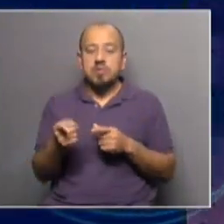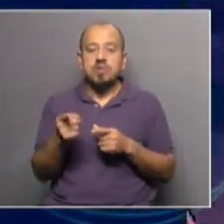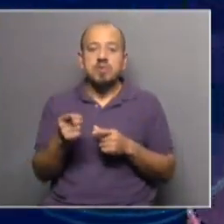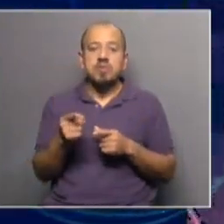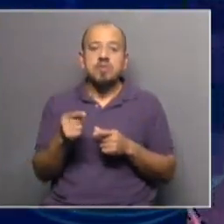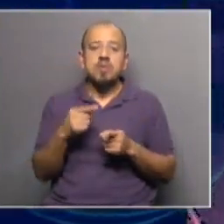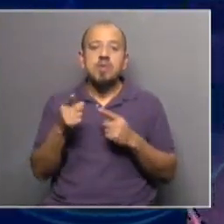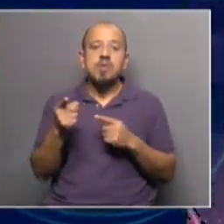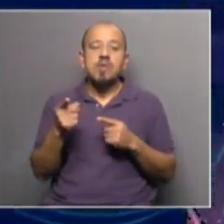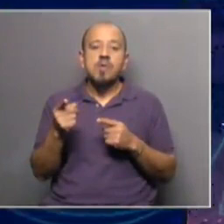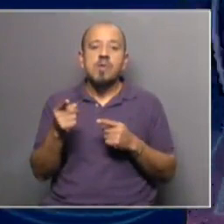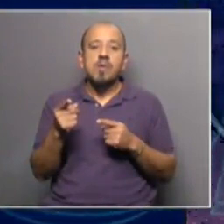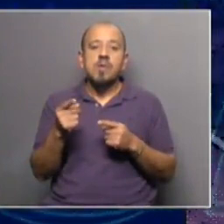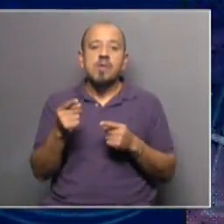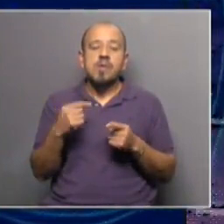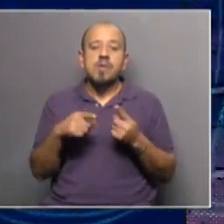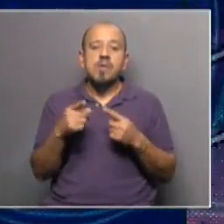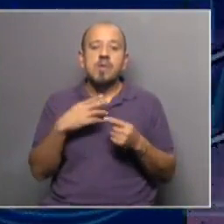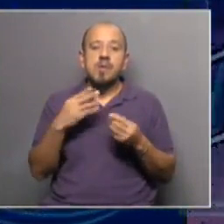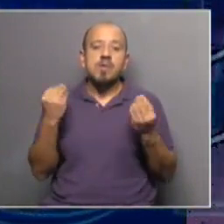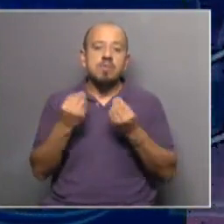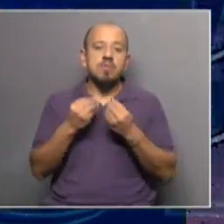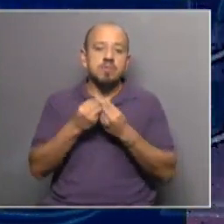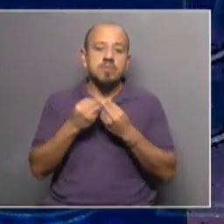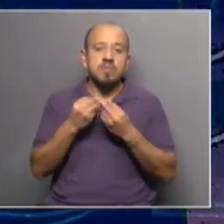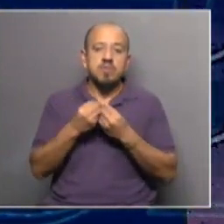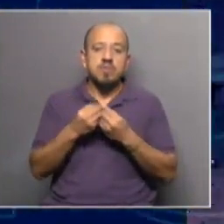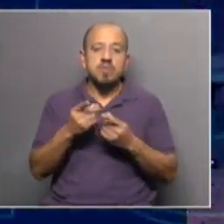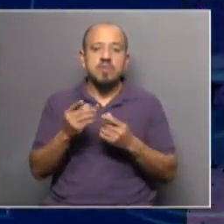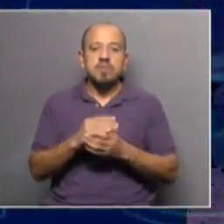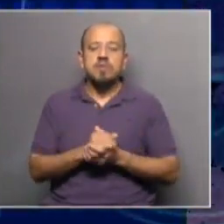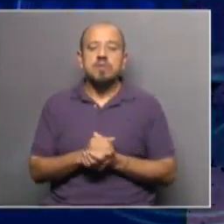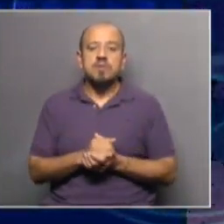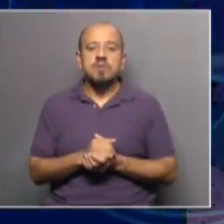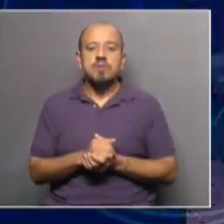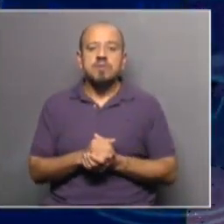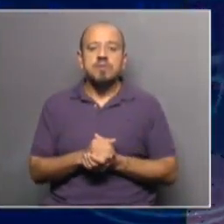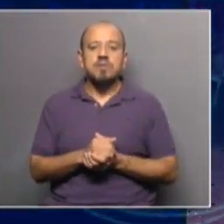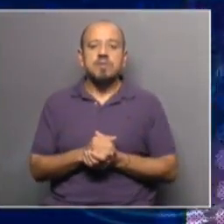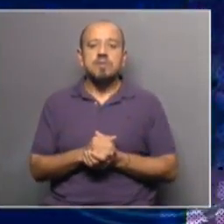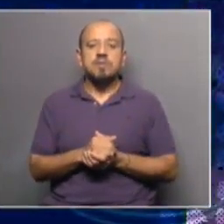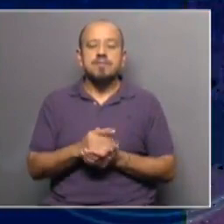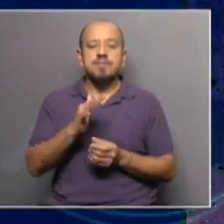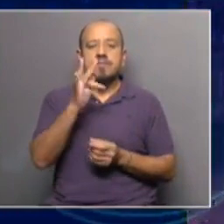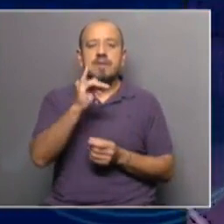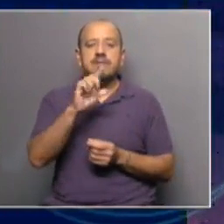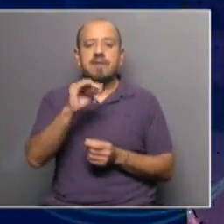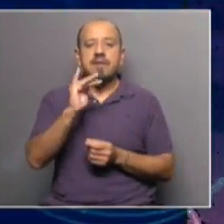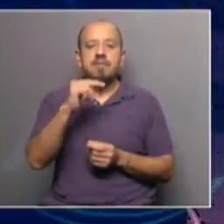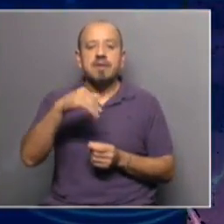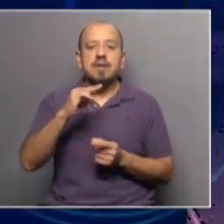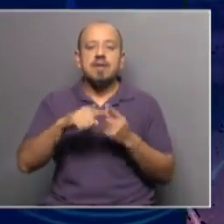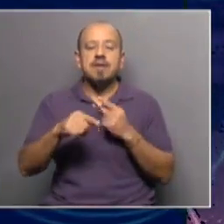un caso paradigmático, ¿no? En muchos lugares se ve como tal. ¿Y el Tano Filippini en el